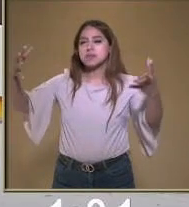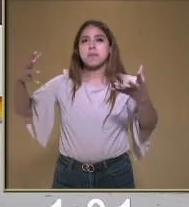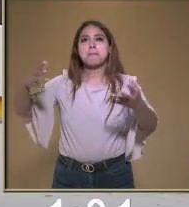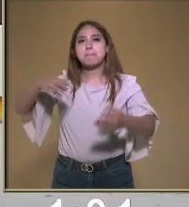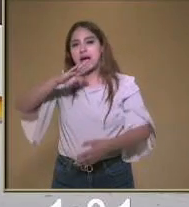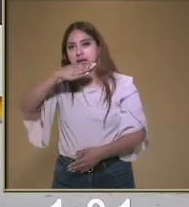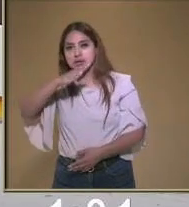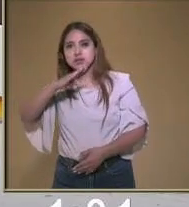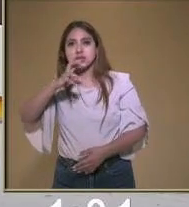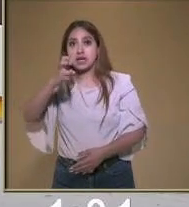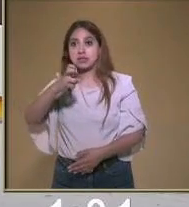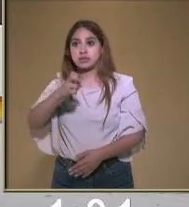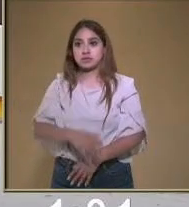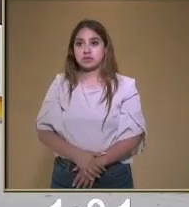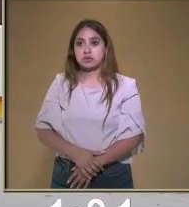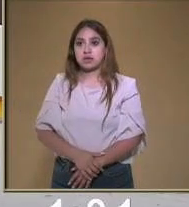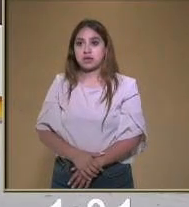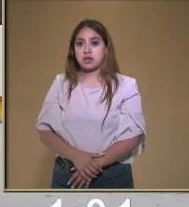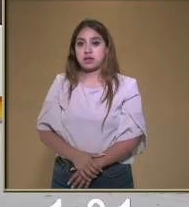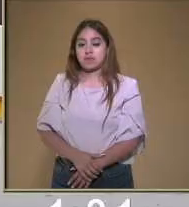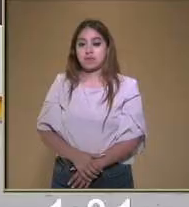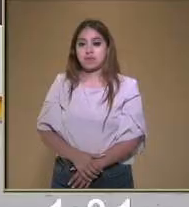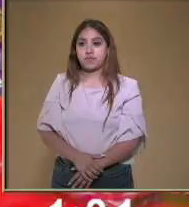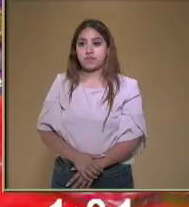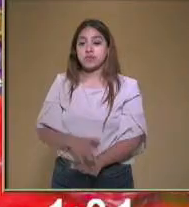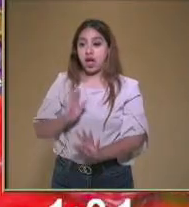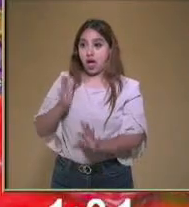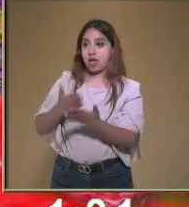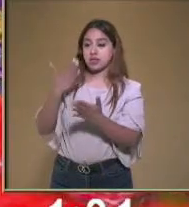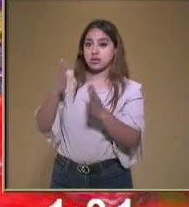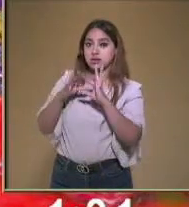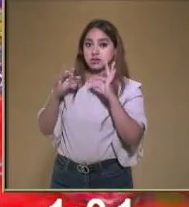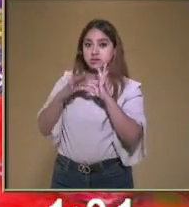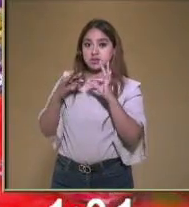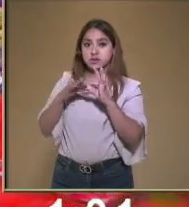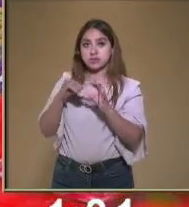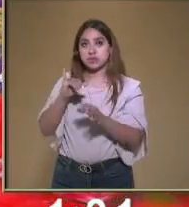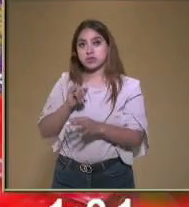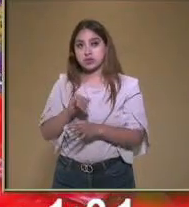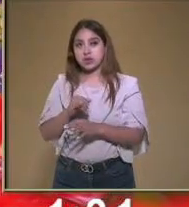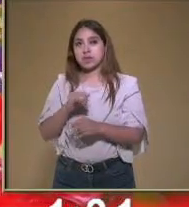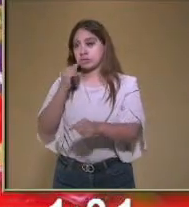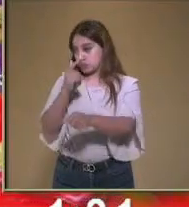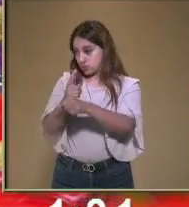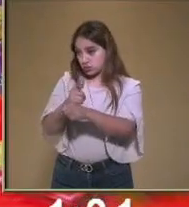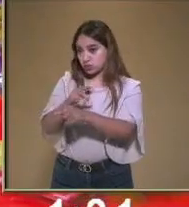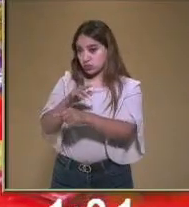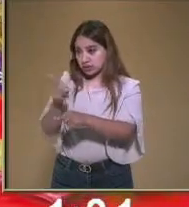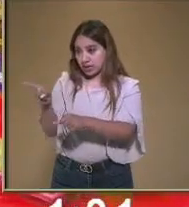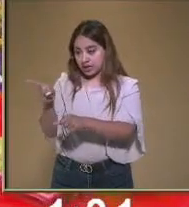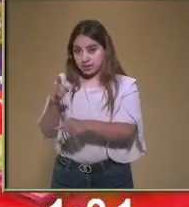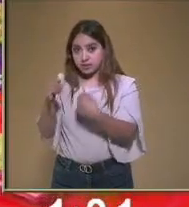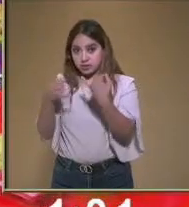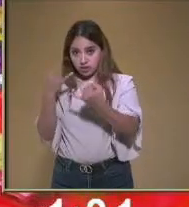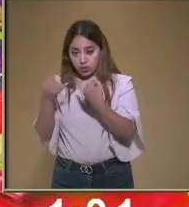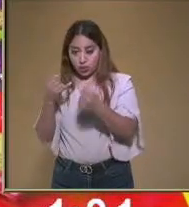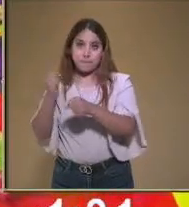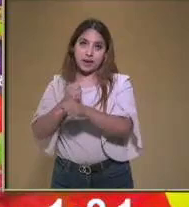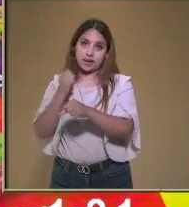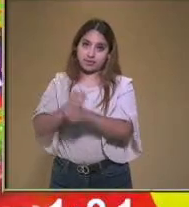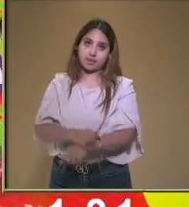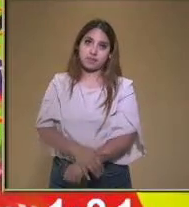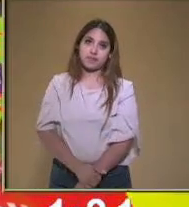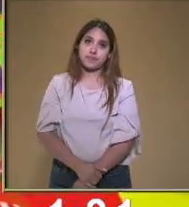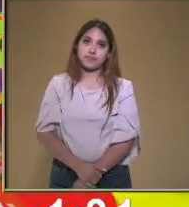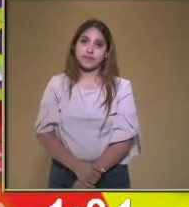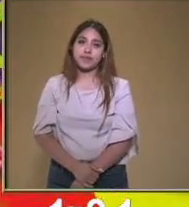ahorita acabamos de hablar sobre los derivados del maíz y justamente vamos a encontrarlos en este juego. Este juego Así nos es. Va a servir de repaso.